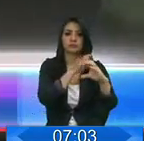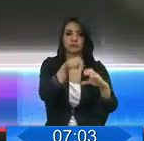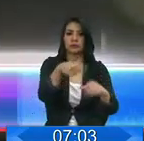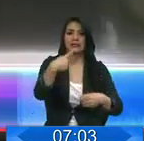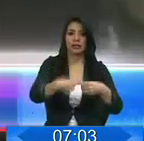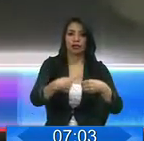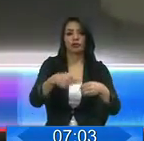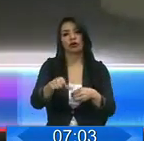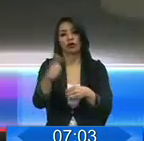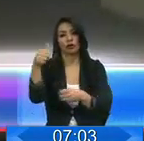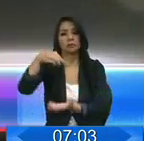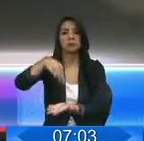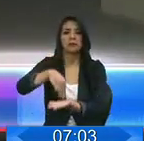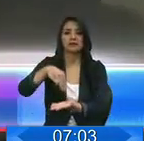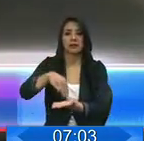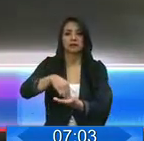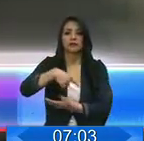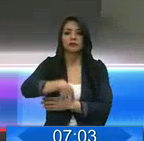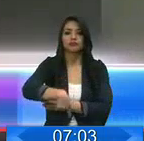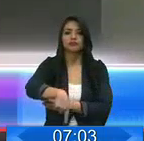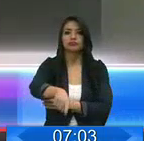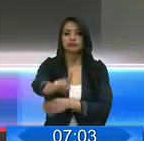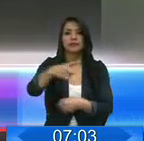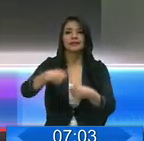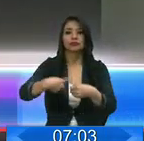Cantón Mejía, que cubre la ruta hacia la capital.